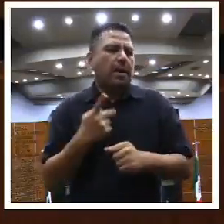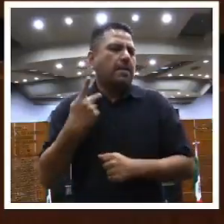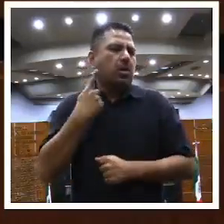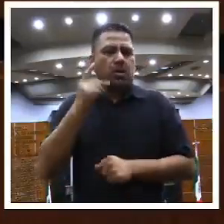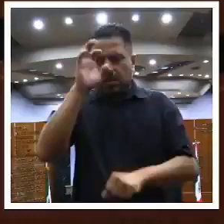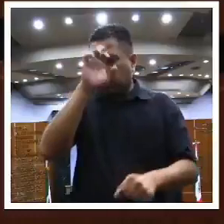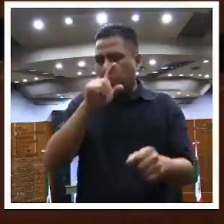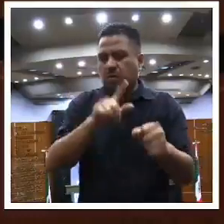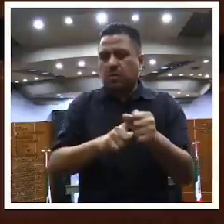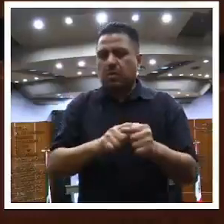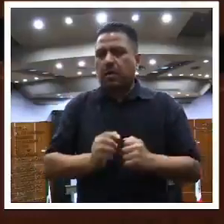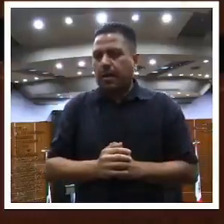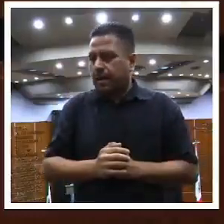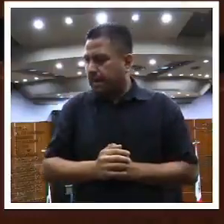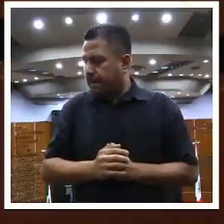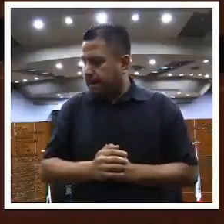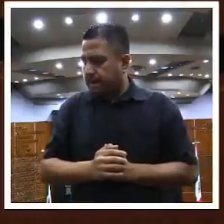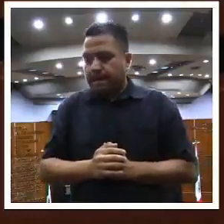y cultural.